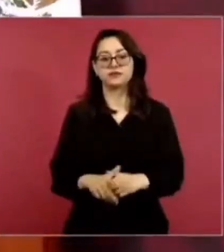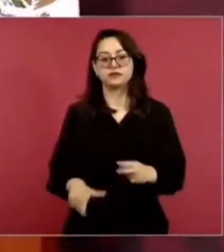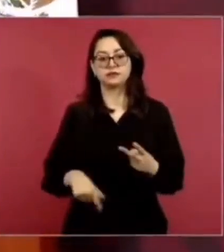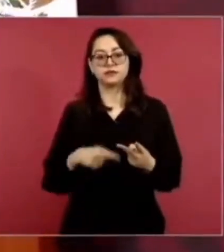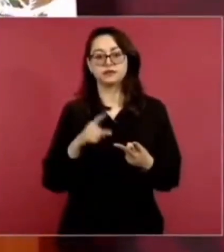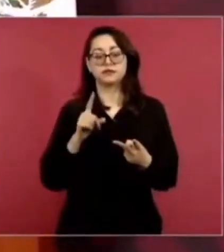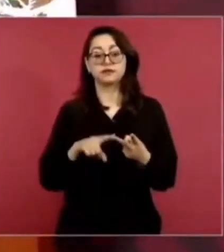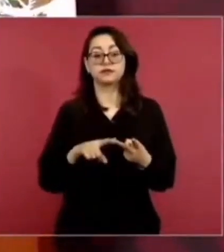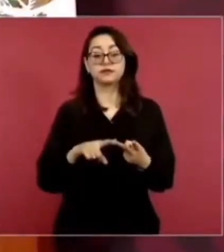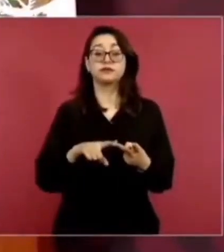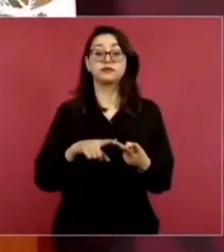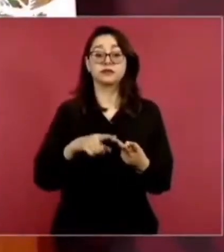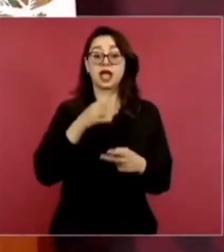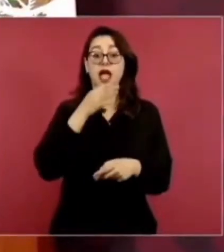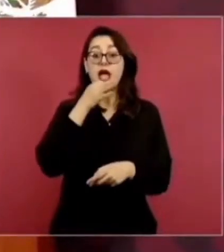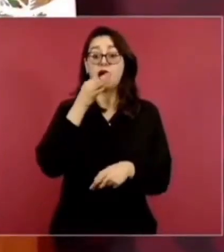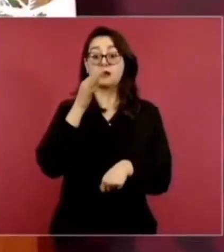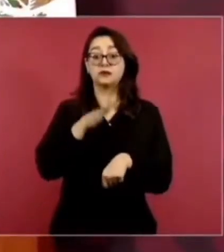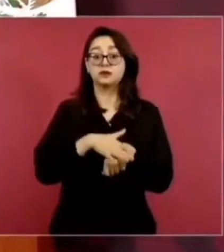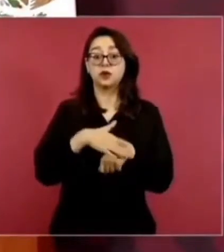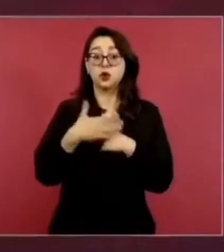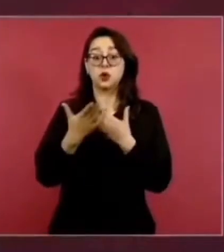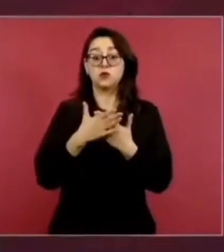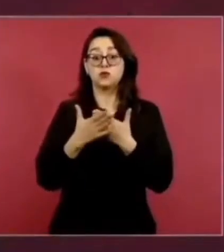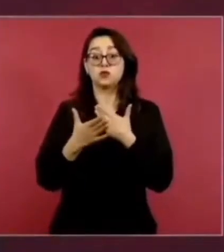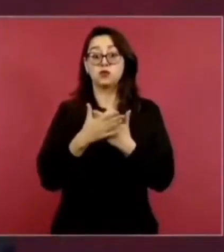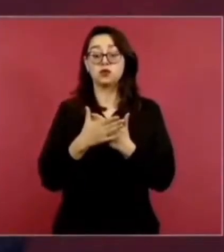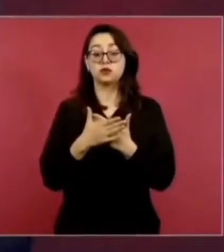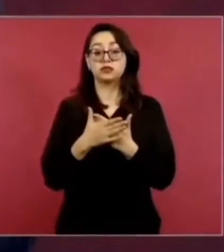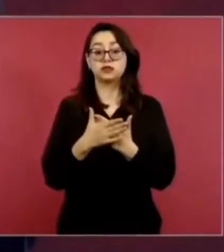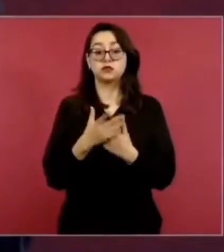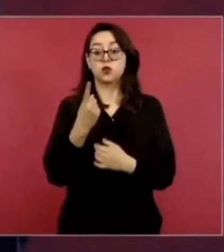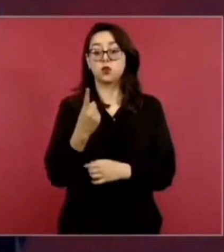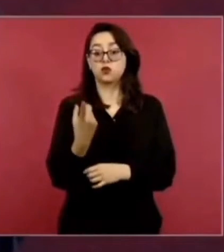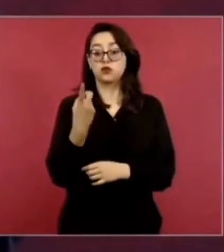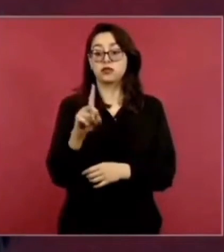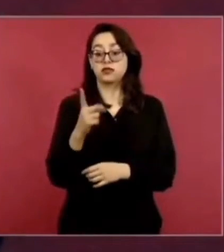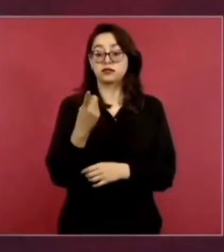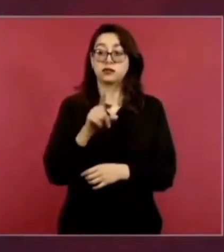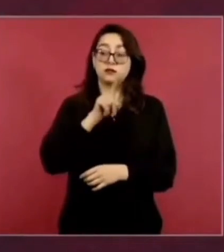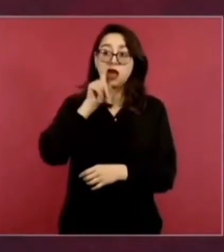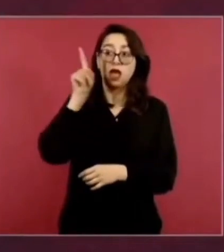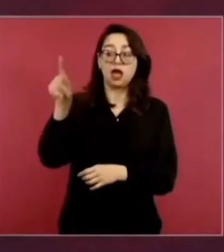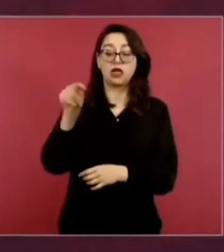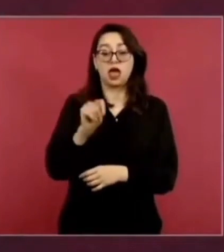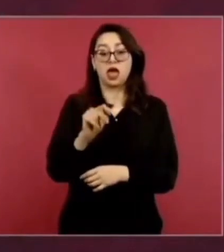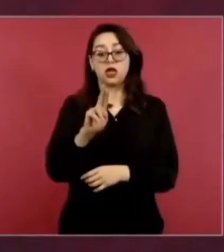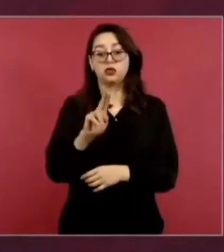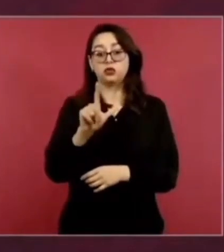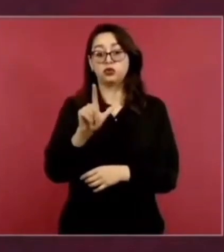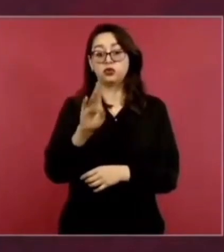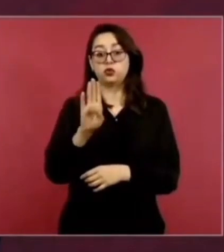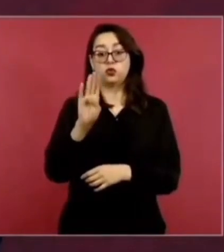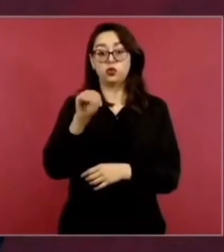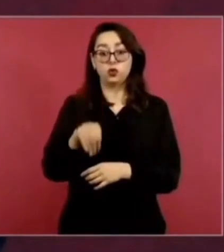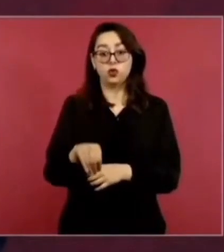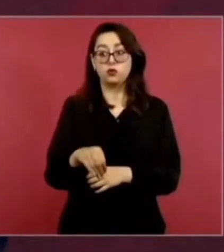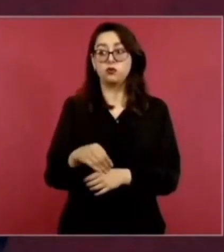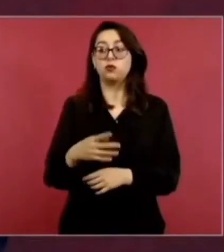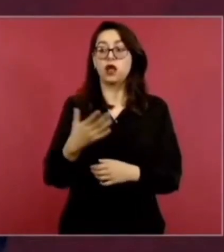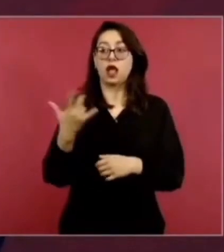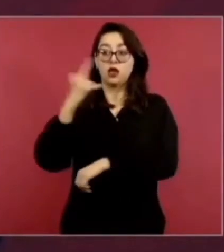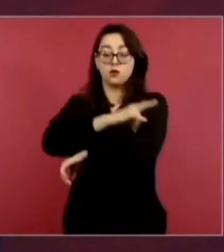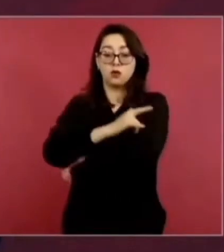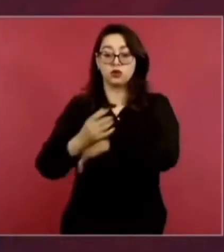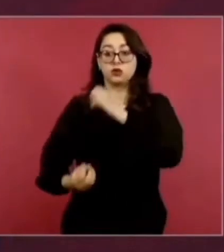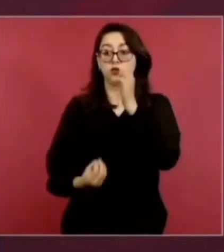el nuevo aeropuerto de Tulum, también construido por los ingenieros militares.